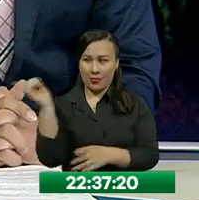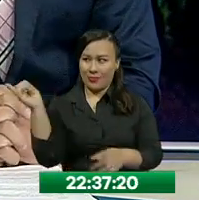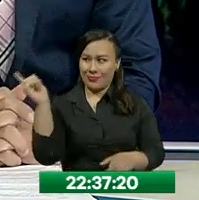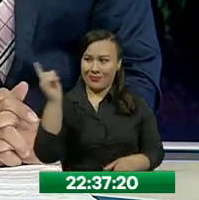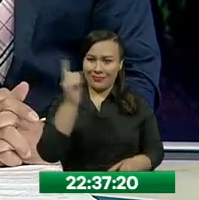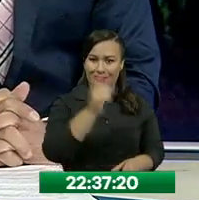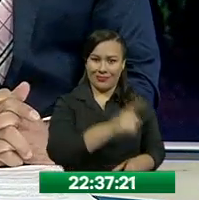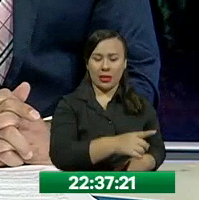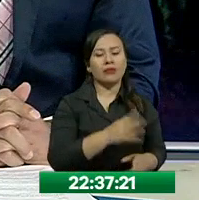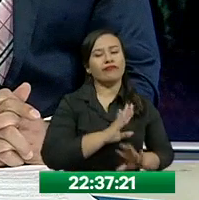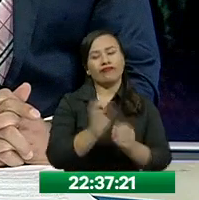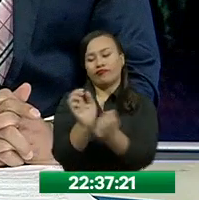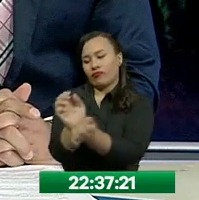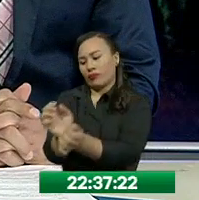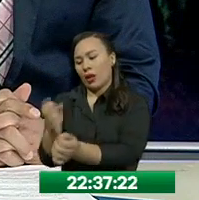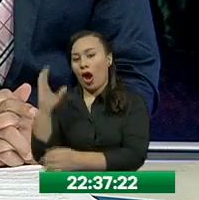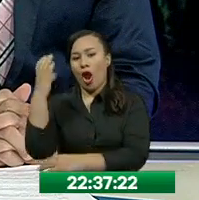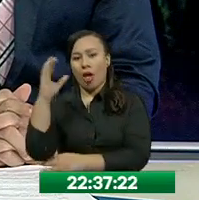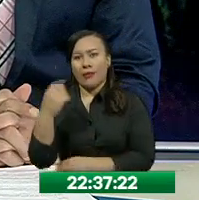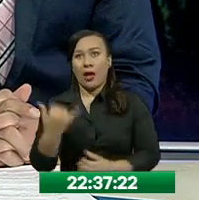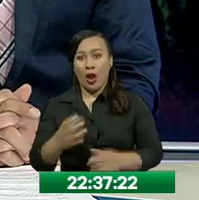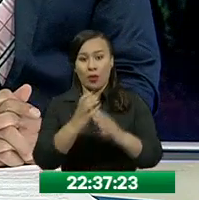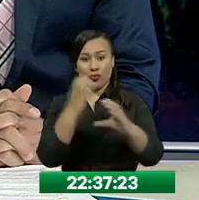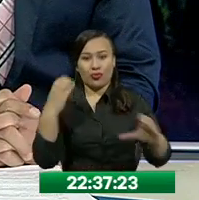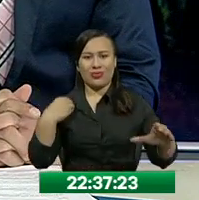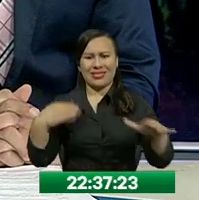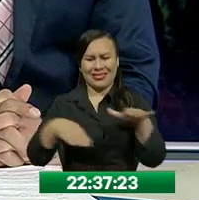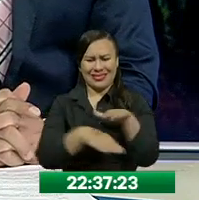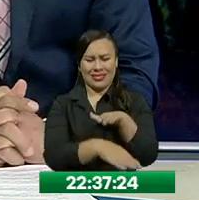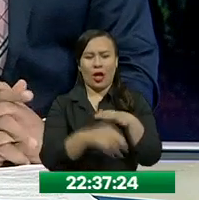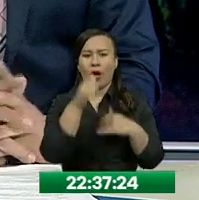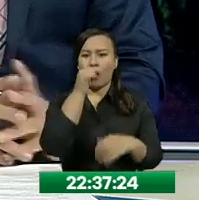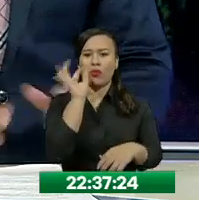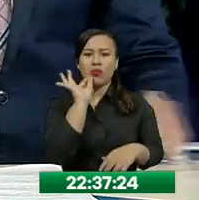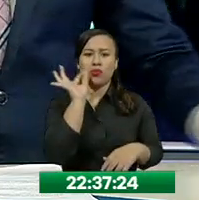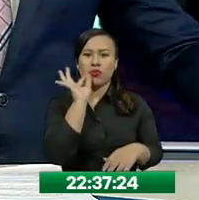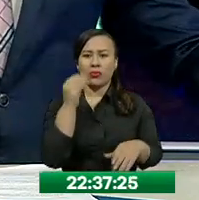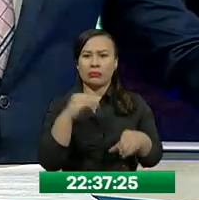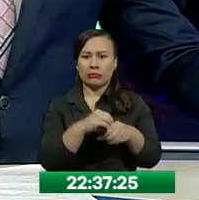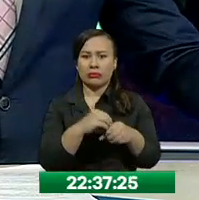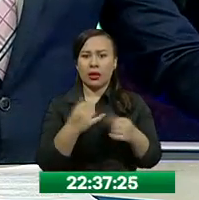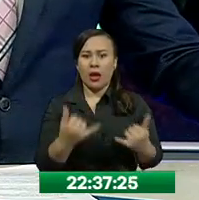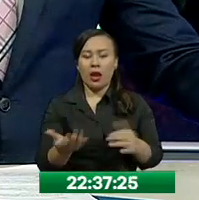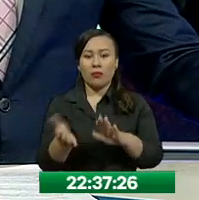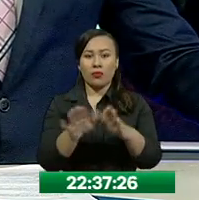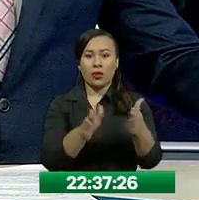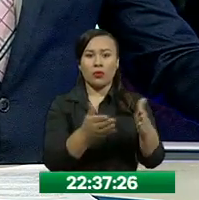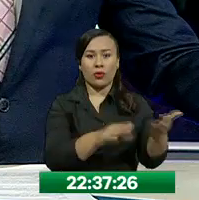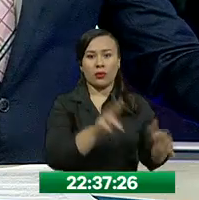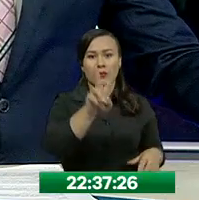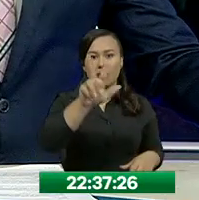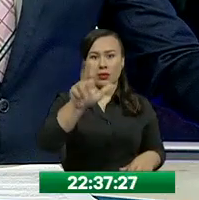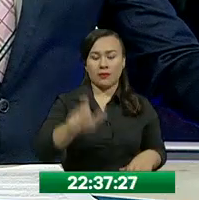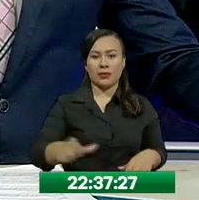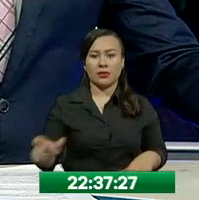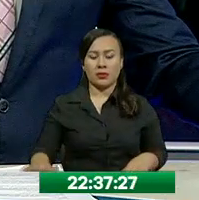Cali, Colombia. El bus siniestrado escondía media tonelada de marihuana. En el accidente murieron 23